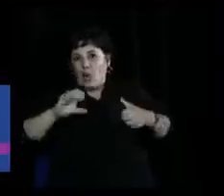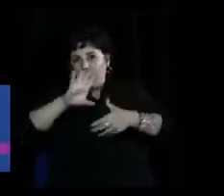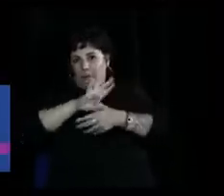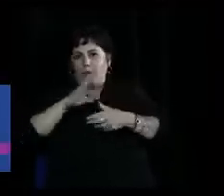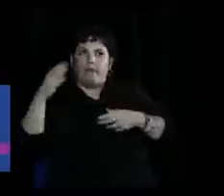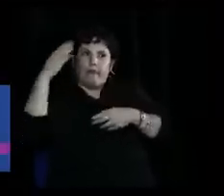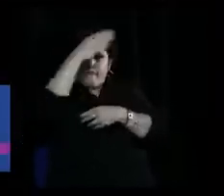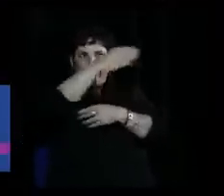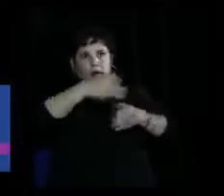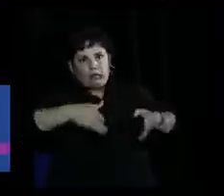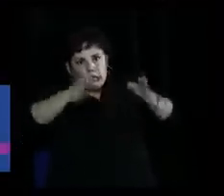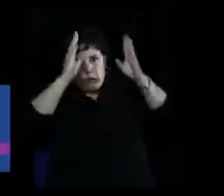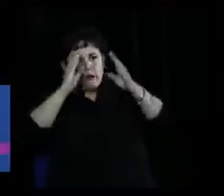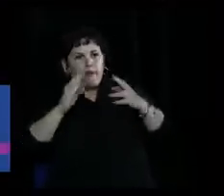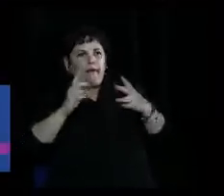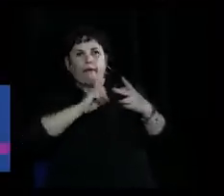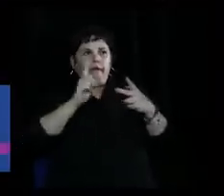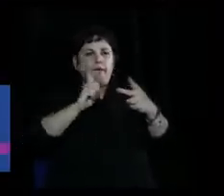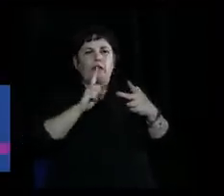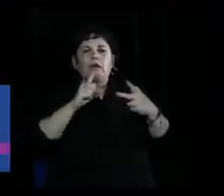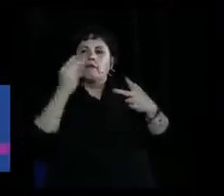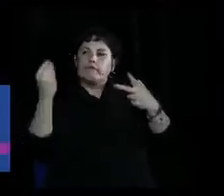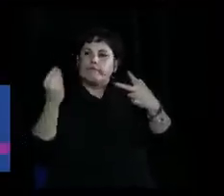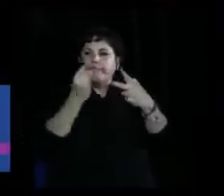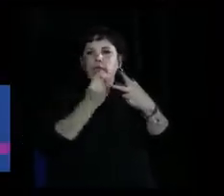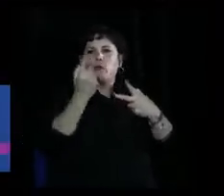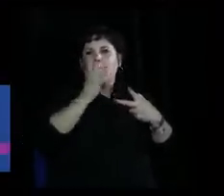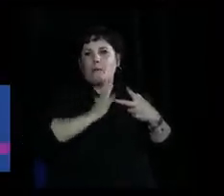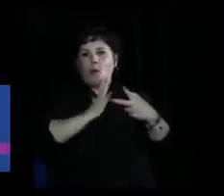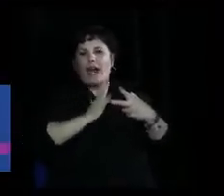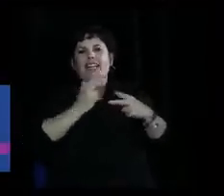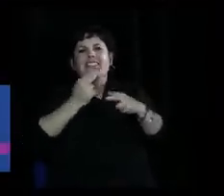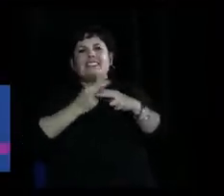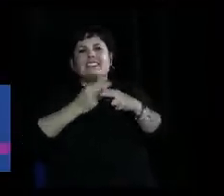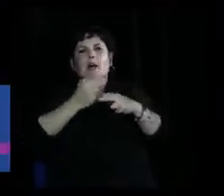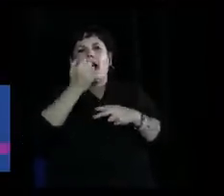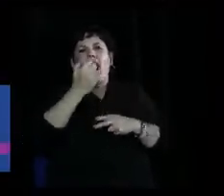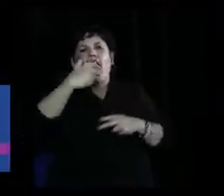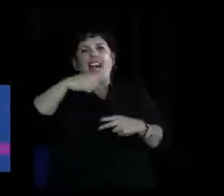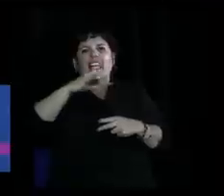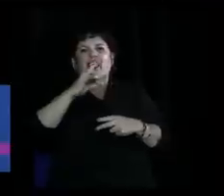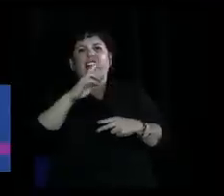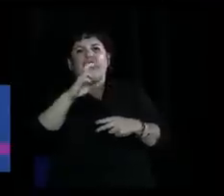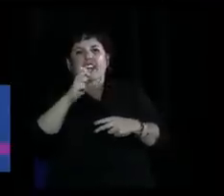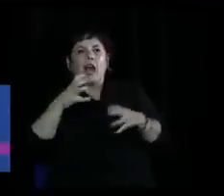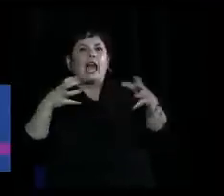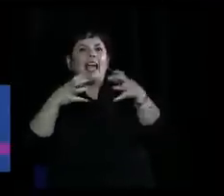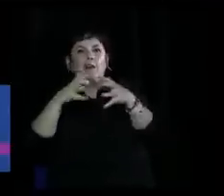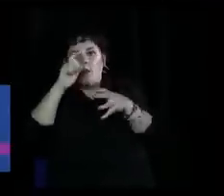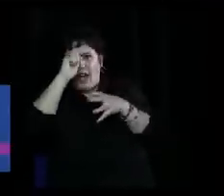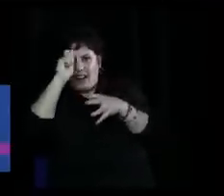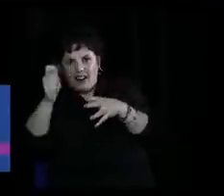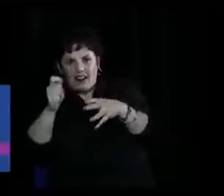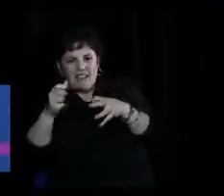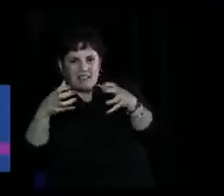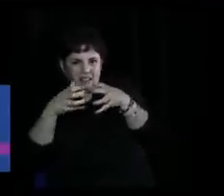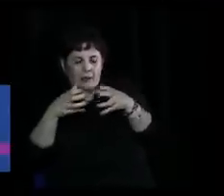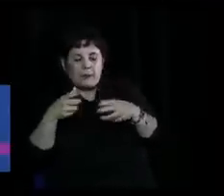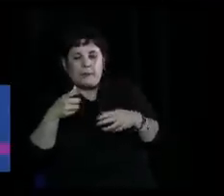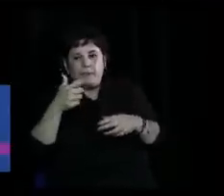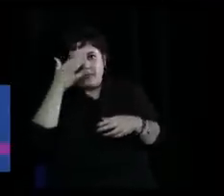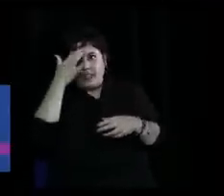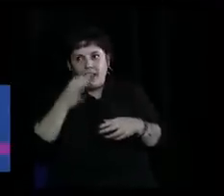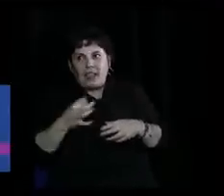Y ahí nombraron a Andrea Bruckmann, que es también herrerista. Yo creo que